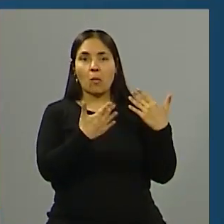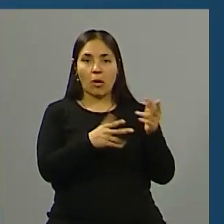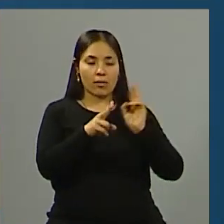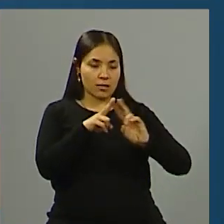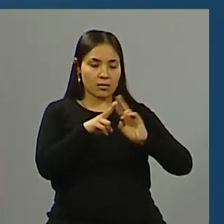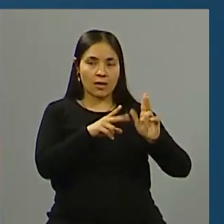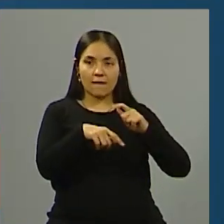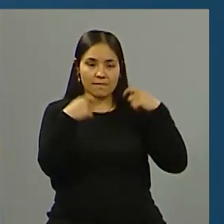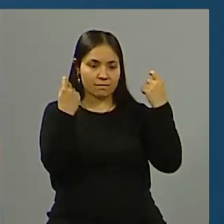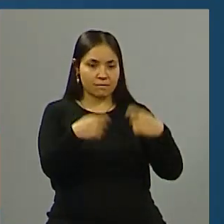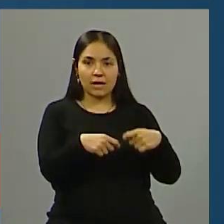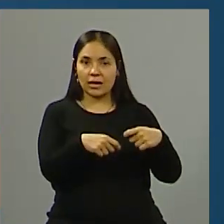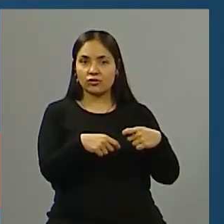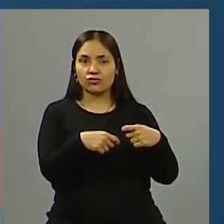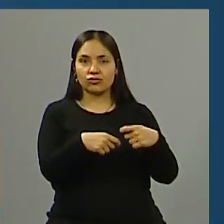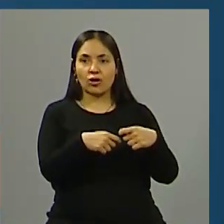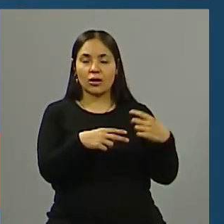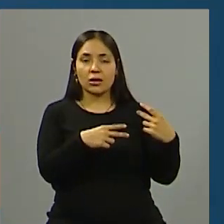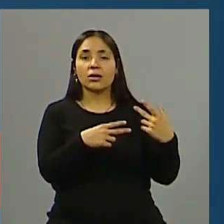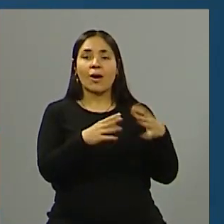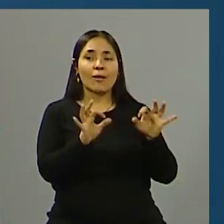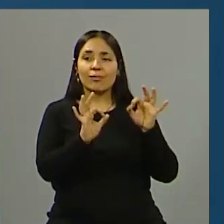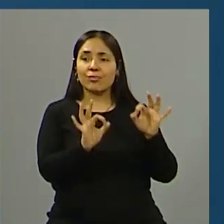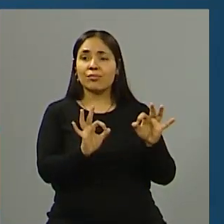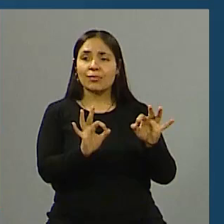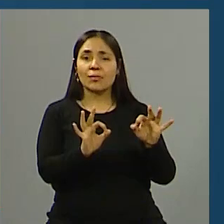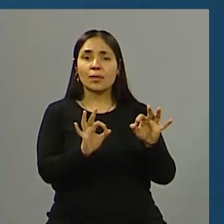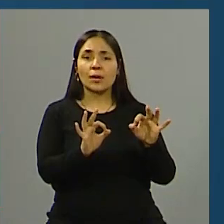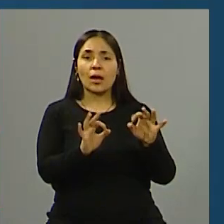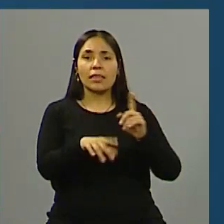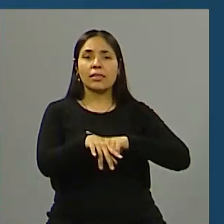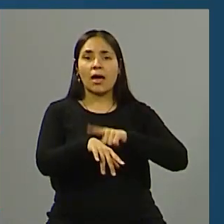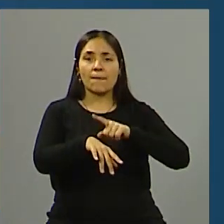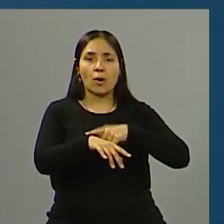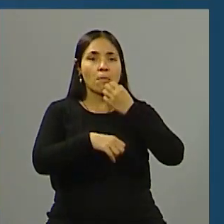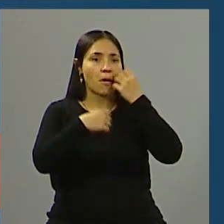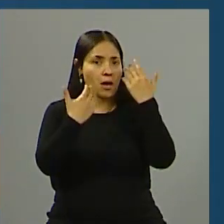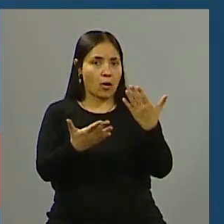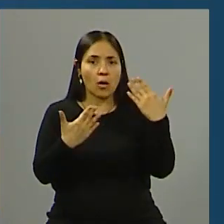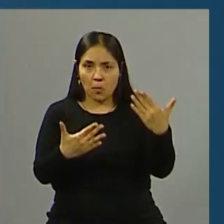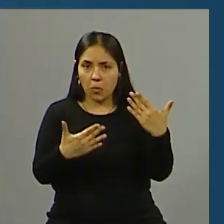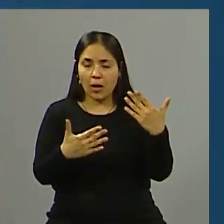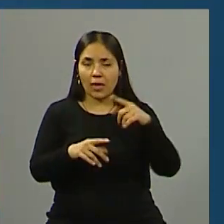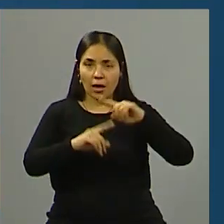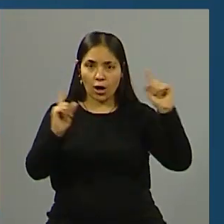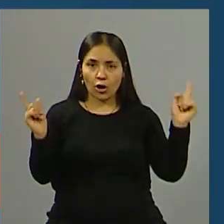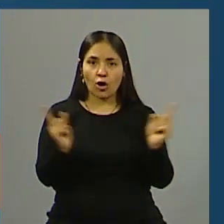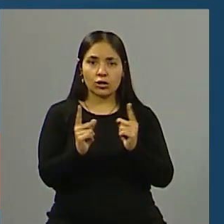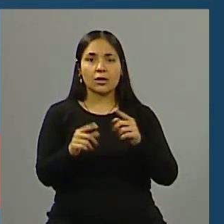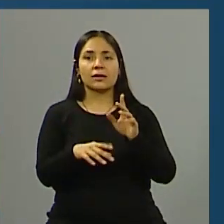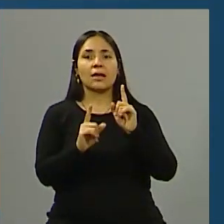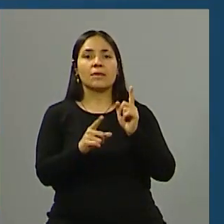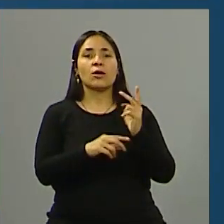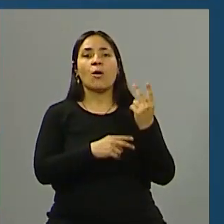haciendo toda la inversión en vías que es necesario, podemos mejorar los tiempos y es un viaje mucho más seguro